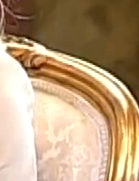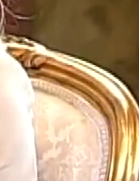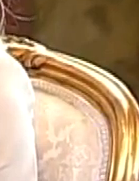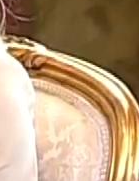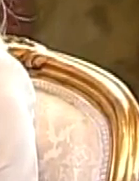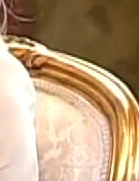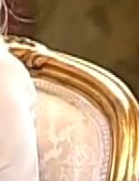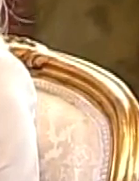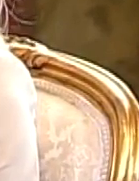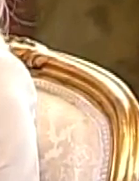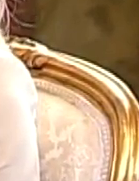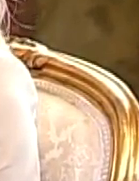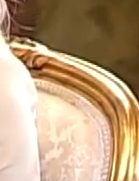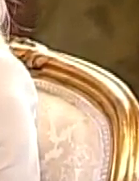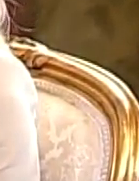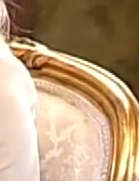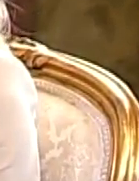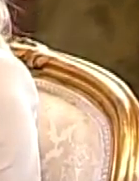y